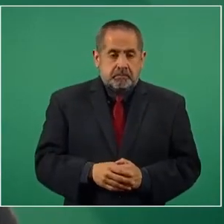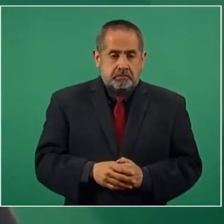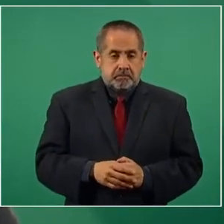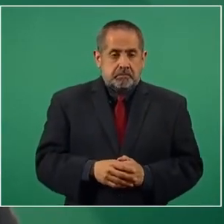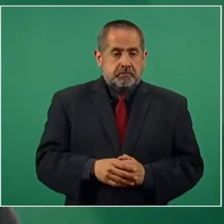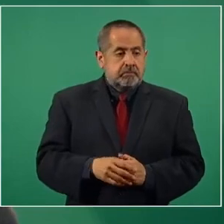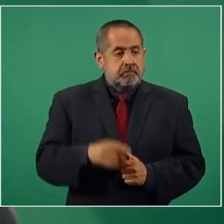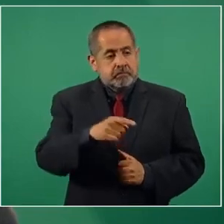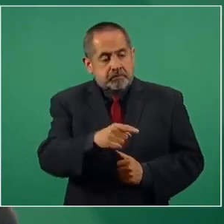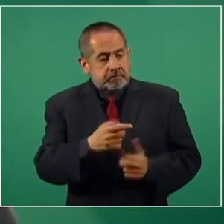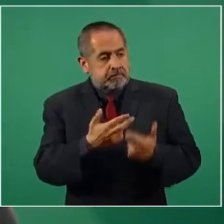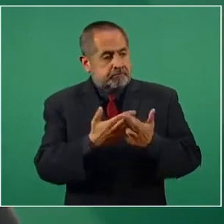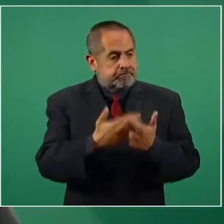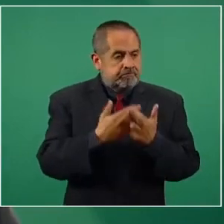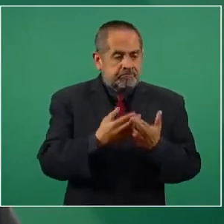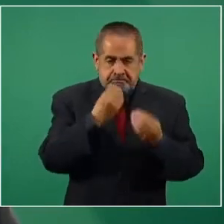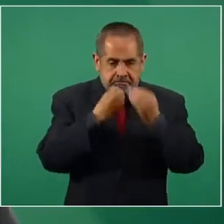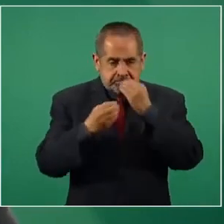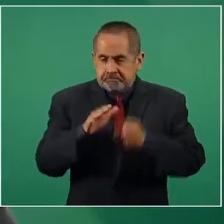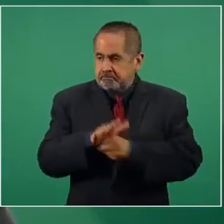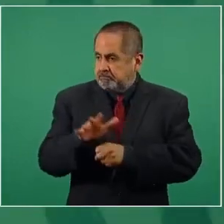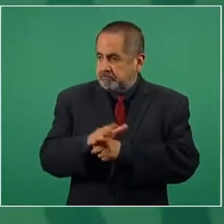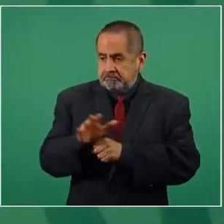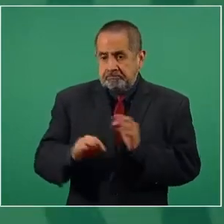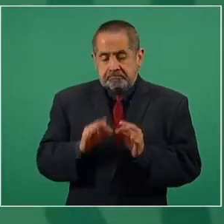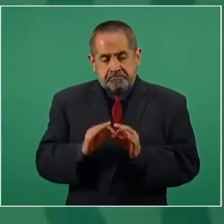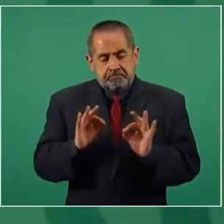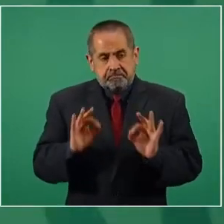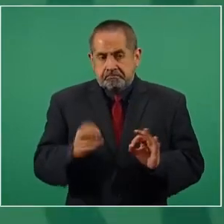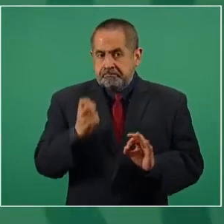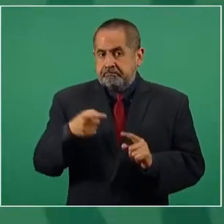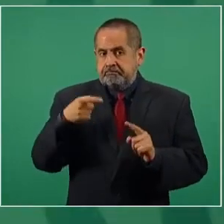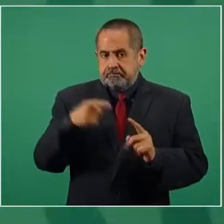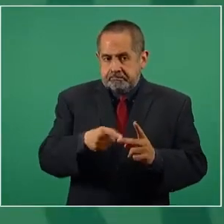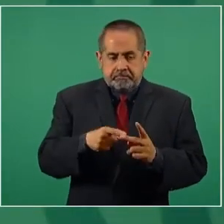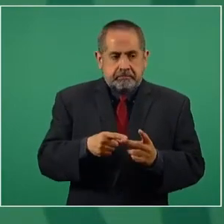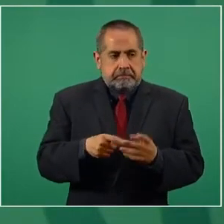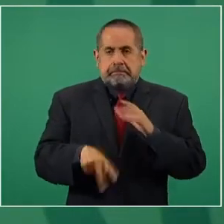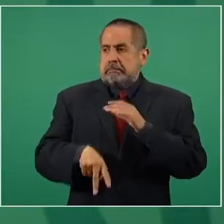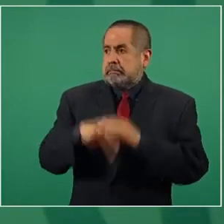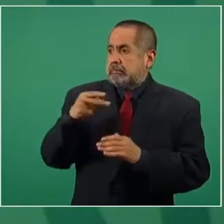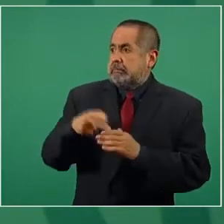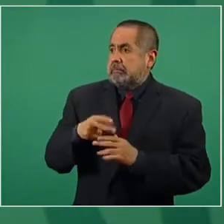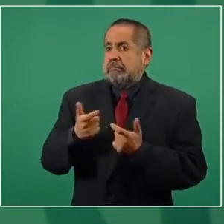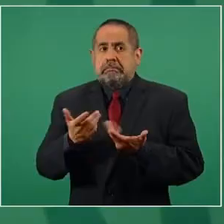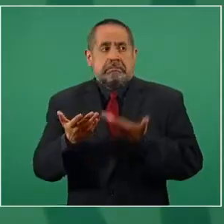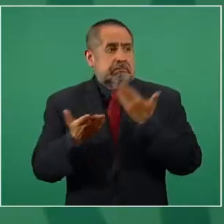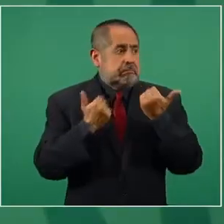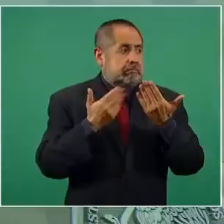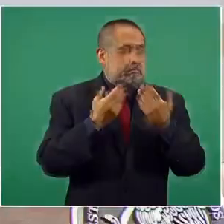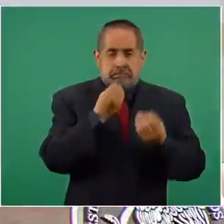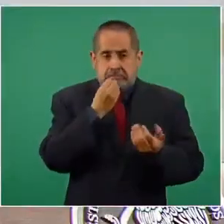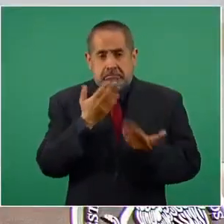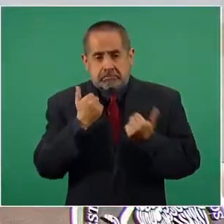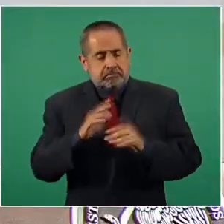El que no nos falten los alimentos, que no tengamos escasez de alimentos,